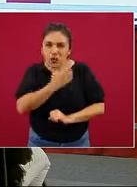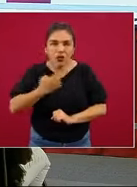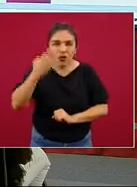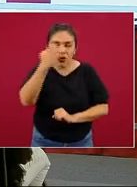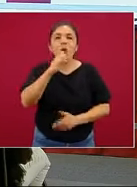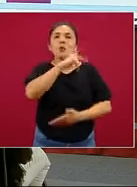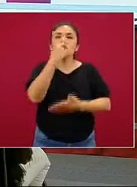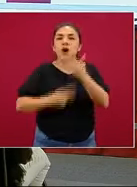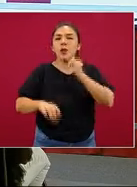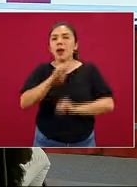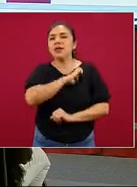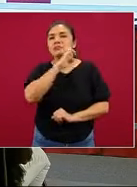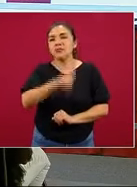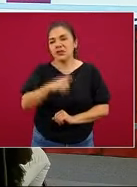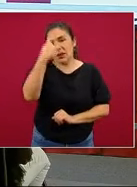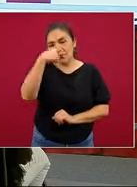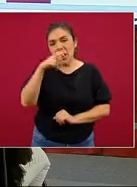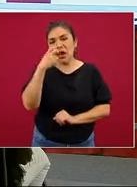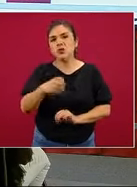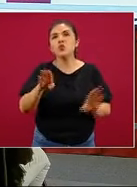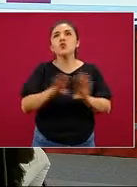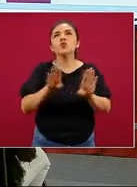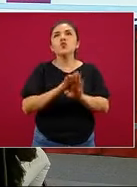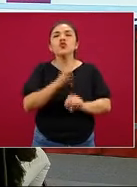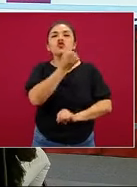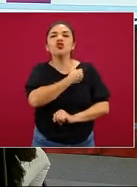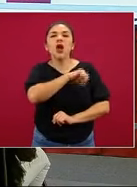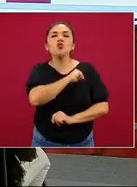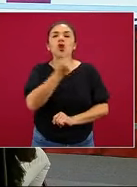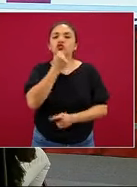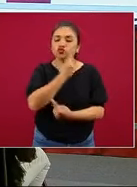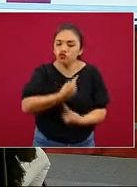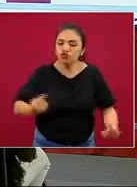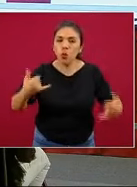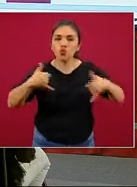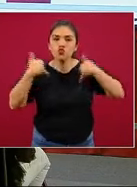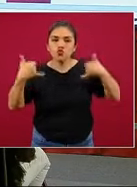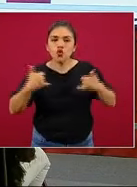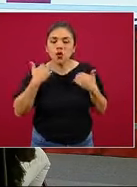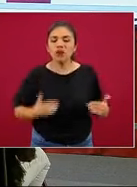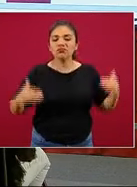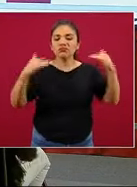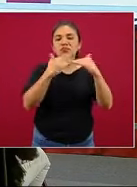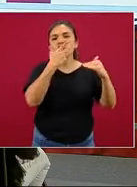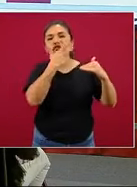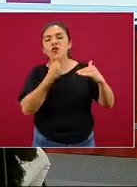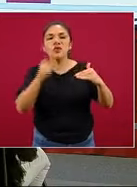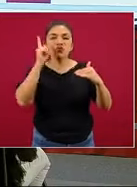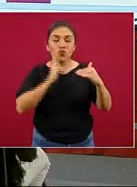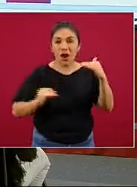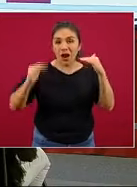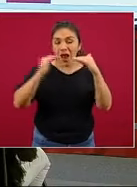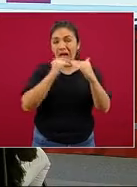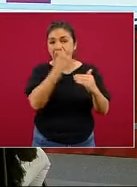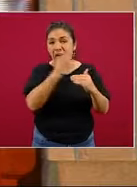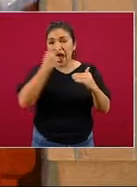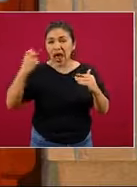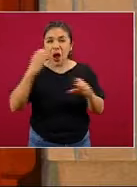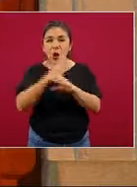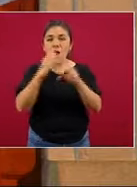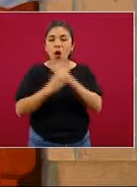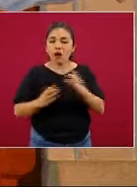los programas específicos como salud de la infancia y la adolescencia, equidad de género. Todos estos componentes se